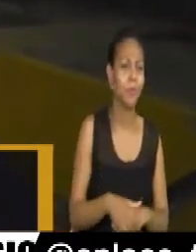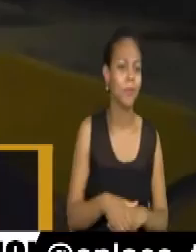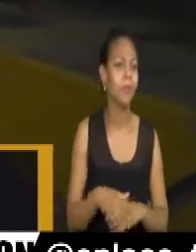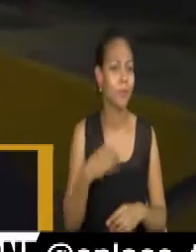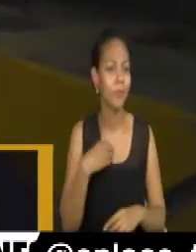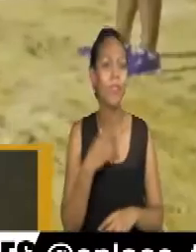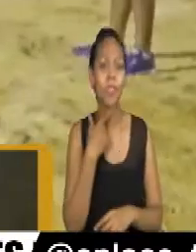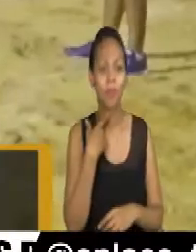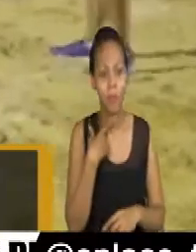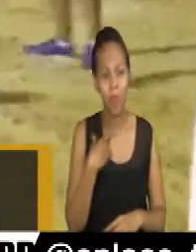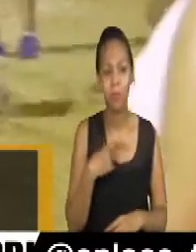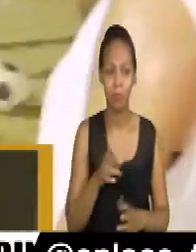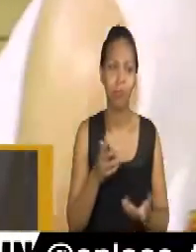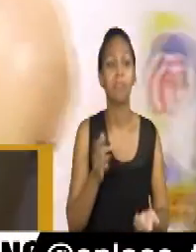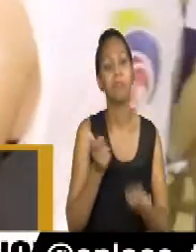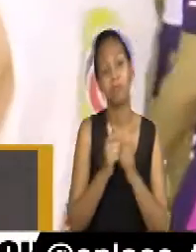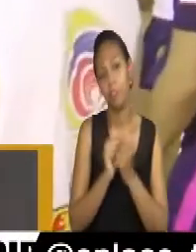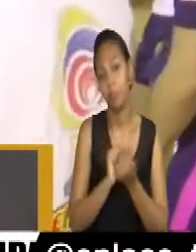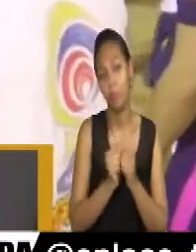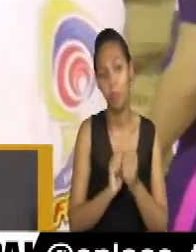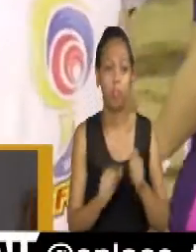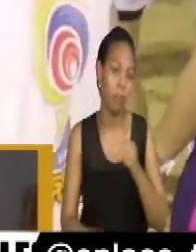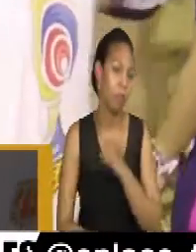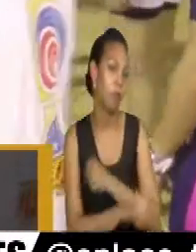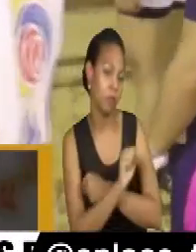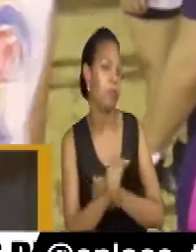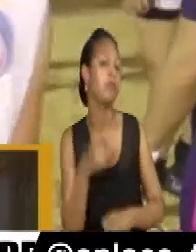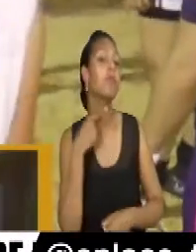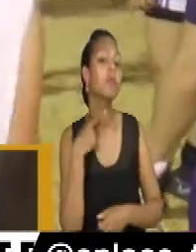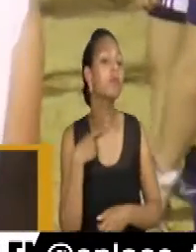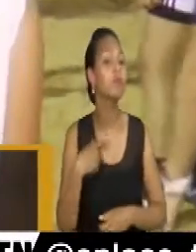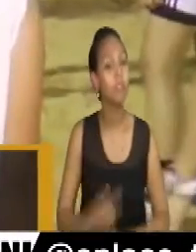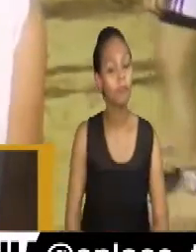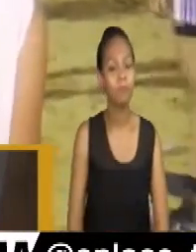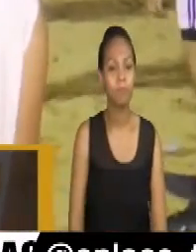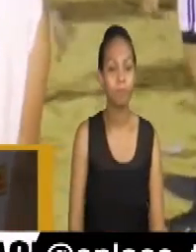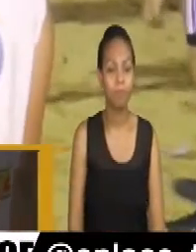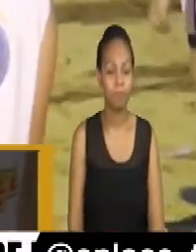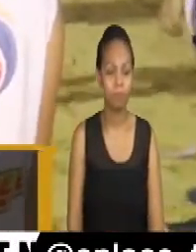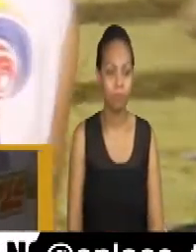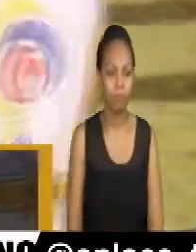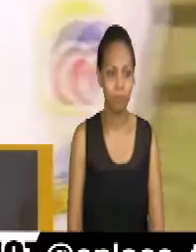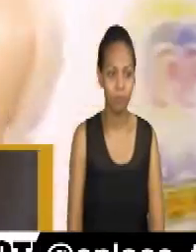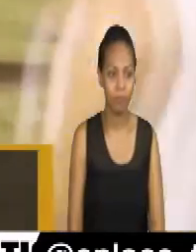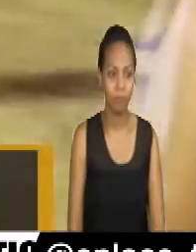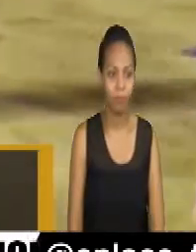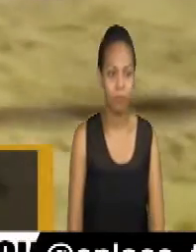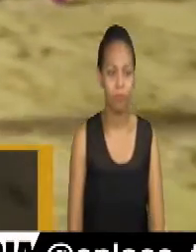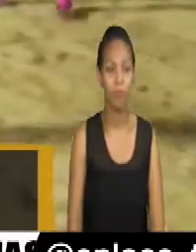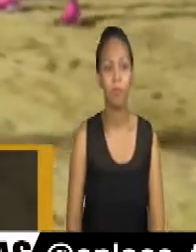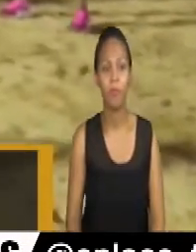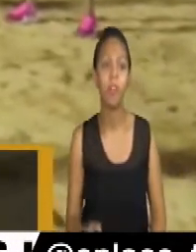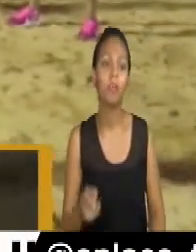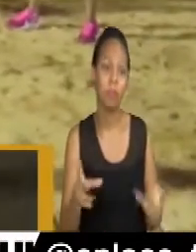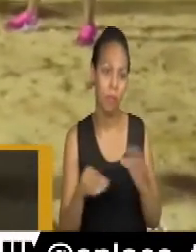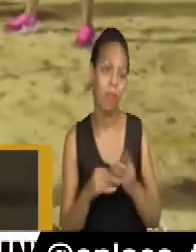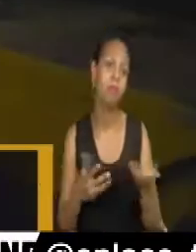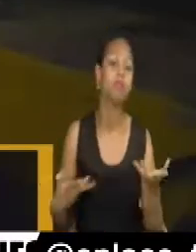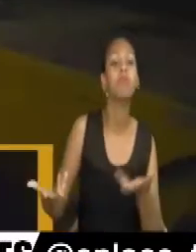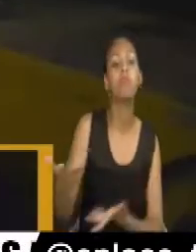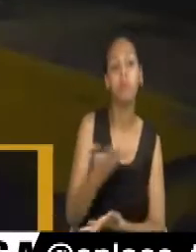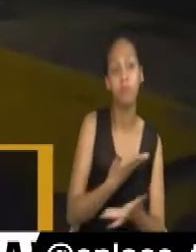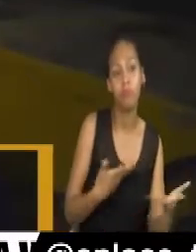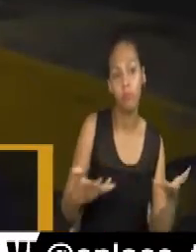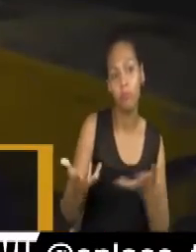a mí me interesa mucho el deporte y el fútbol, también me gusta mucho. Pues sí, también es muy bueno las integraciones, claro. Pues